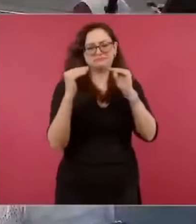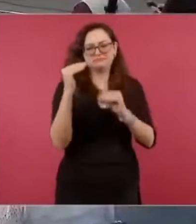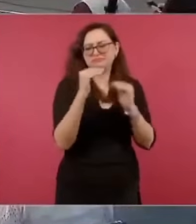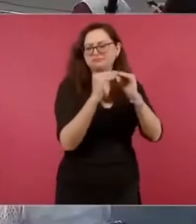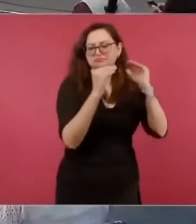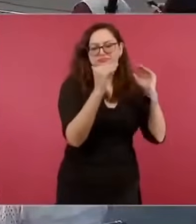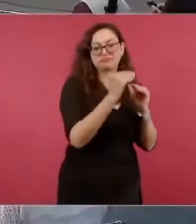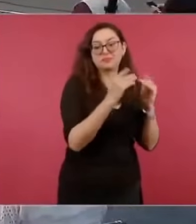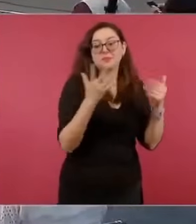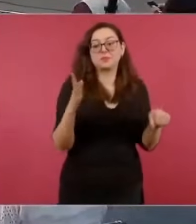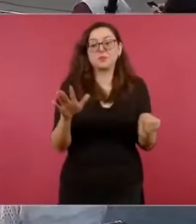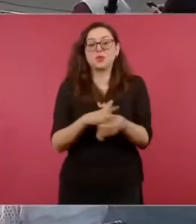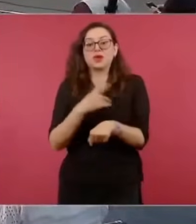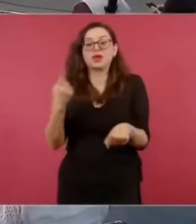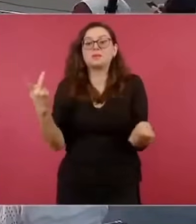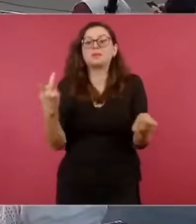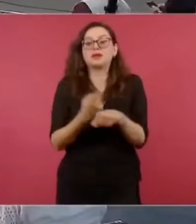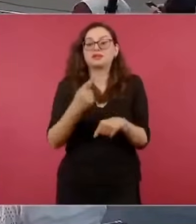más invadidos en el mundo